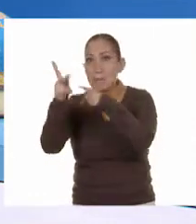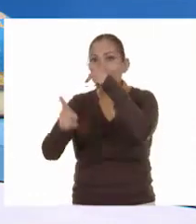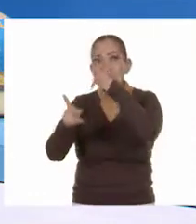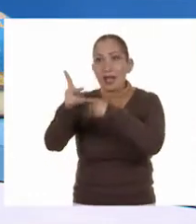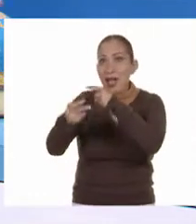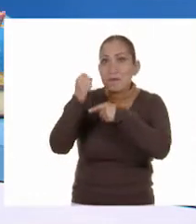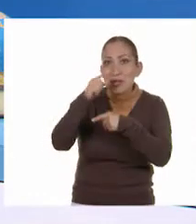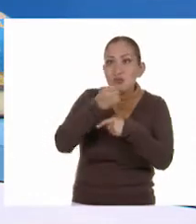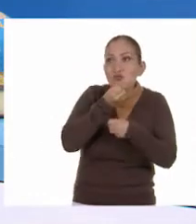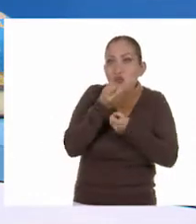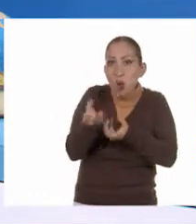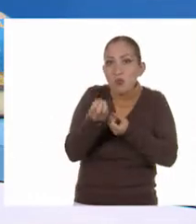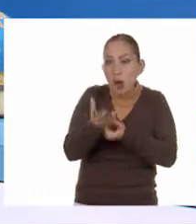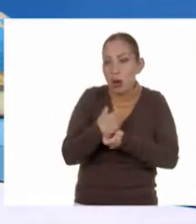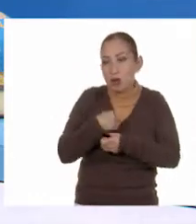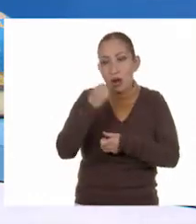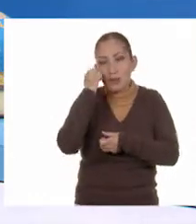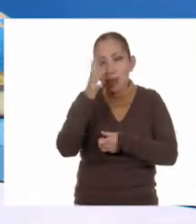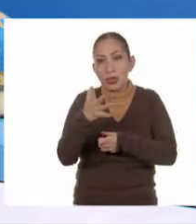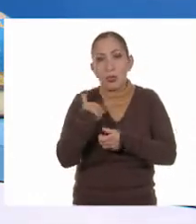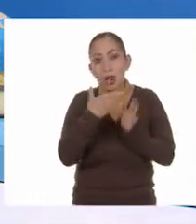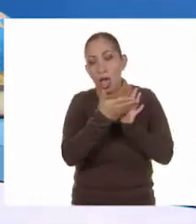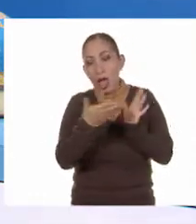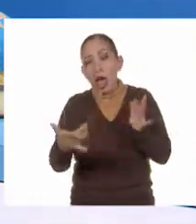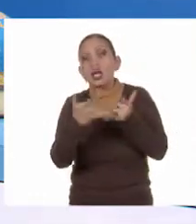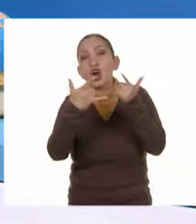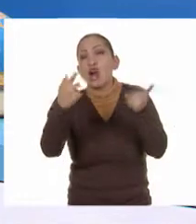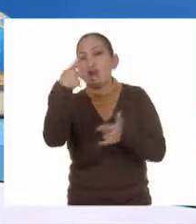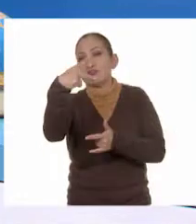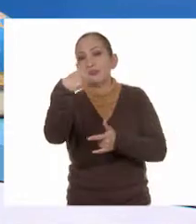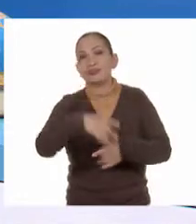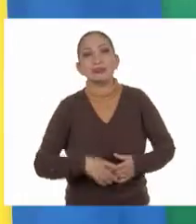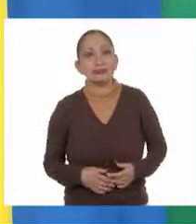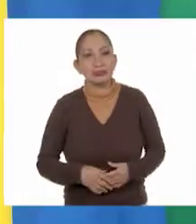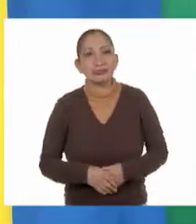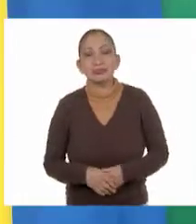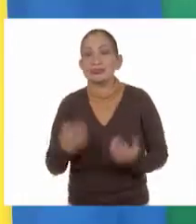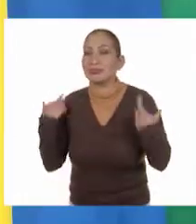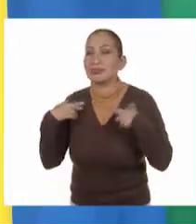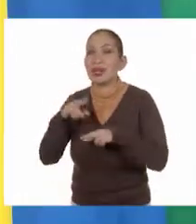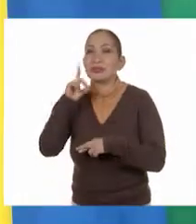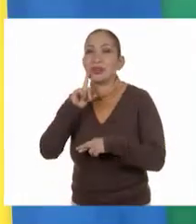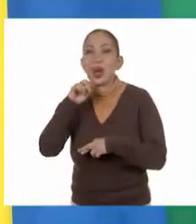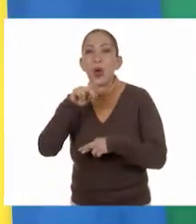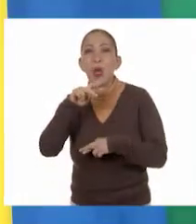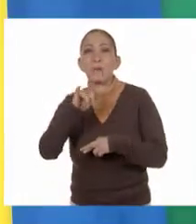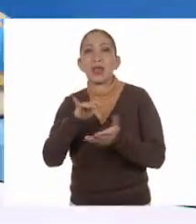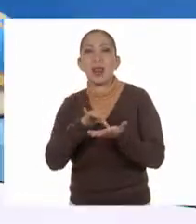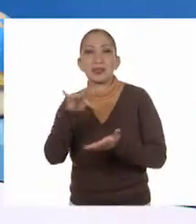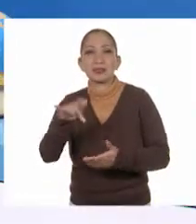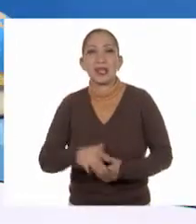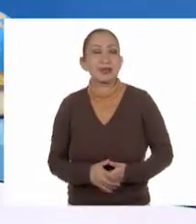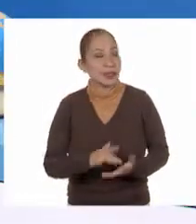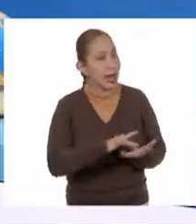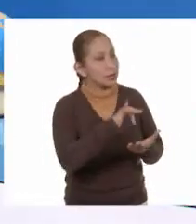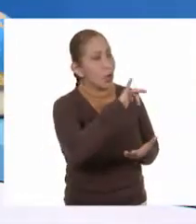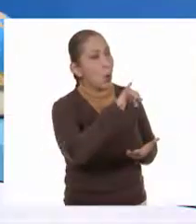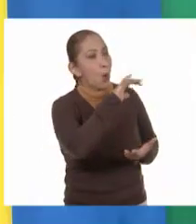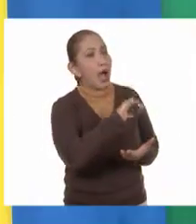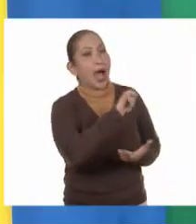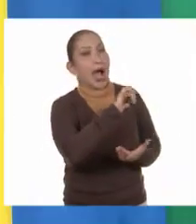aprendido. No se olviden tampoco de ser cronistas de su propia historia. Maestra Noemí, muchísimas gracias. Gracias, Juan